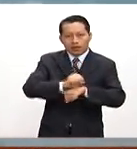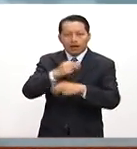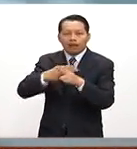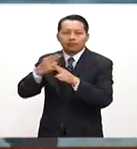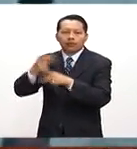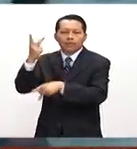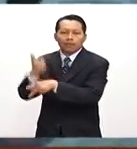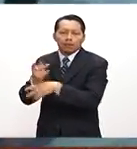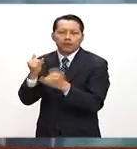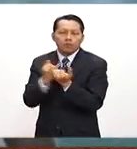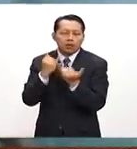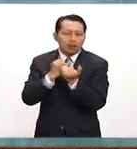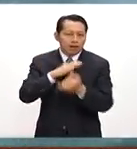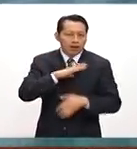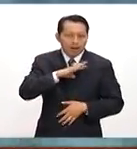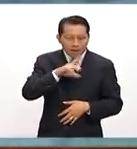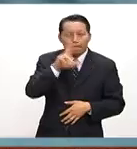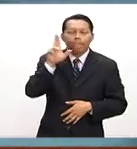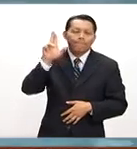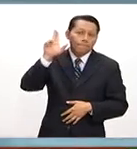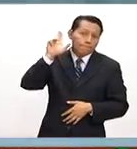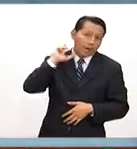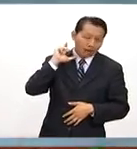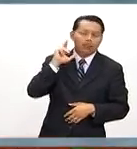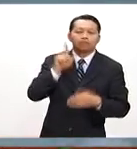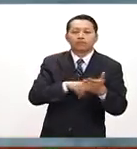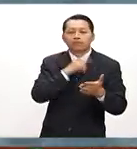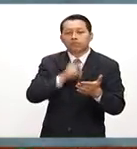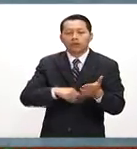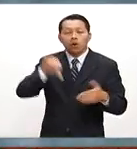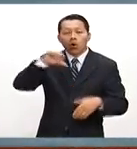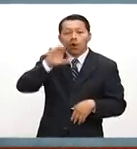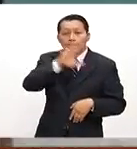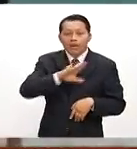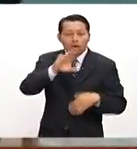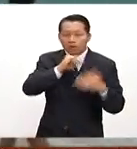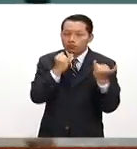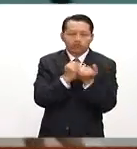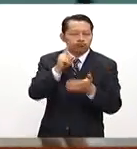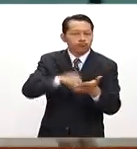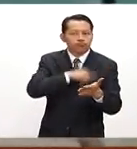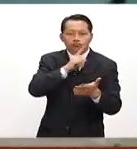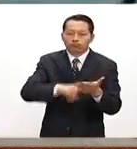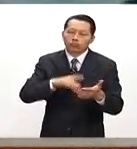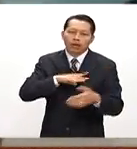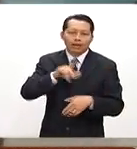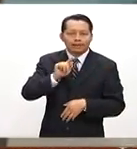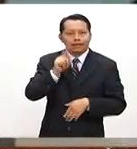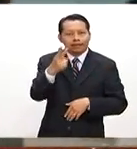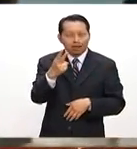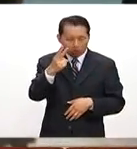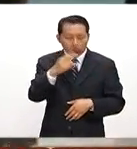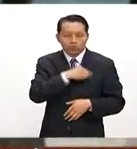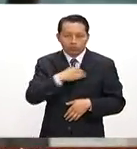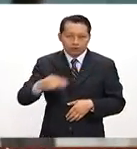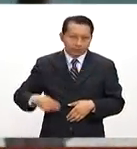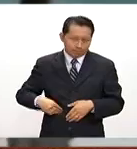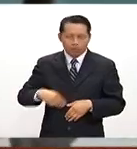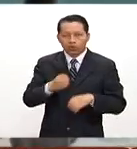del martes, y durante todo este miércoles tampoco habrá actividad escolar en los 72 municipios del estado. De esta